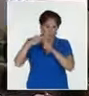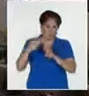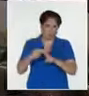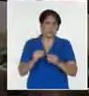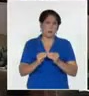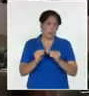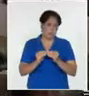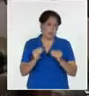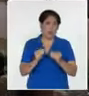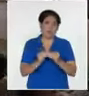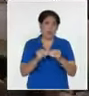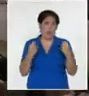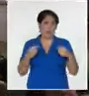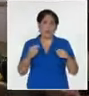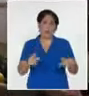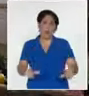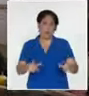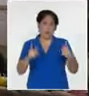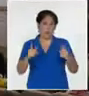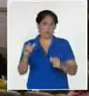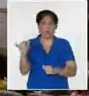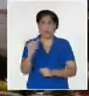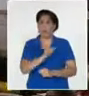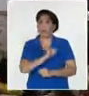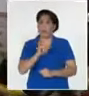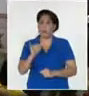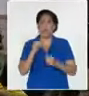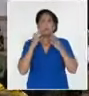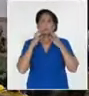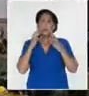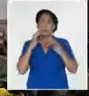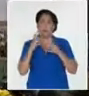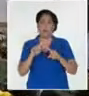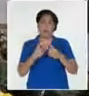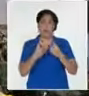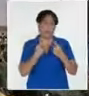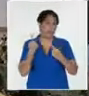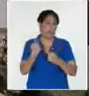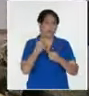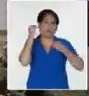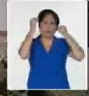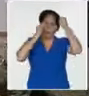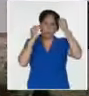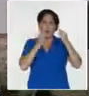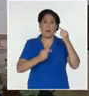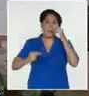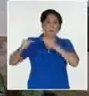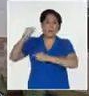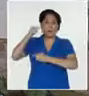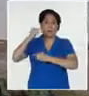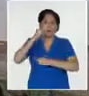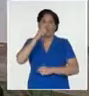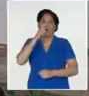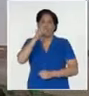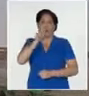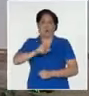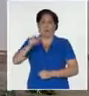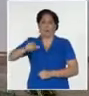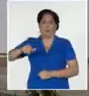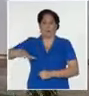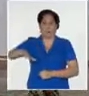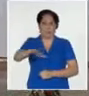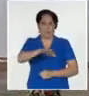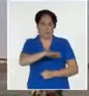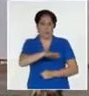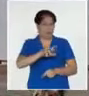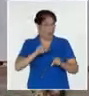con las que deben ser y son preocupaciones principales de la masa de cederistas. Pero